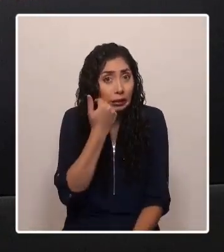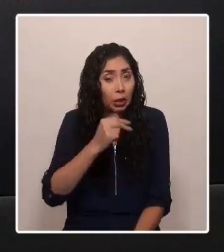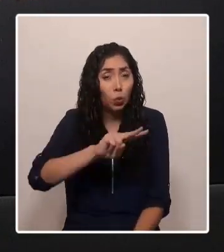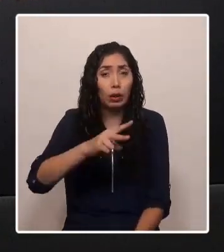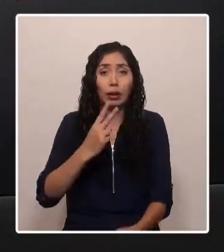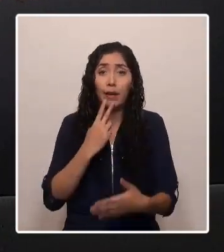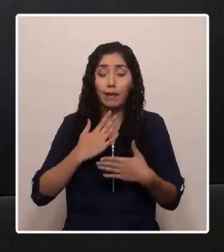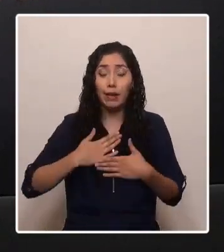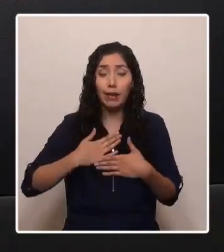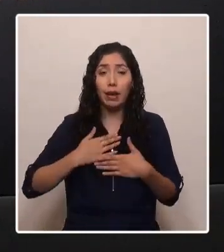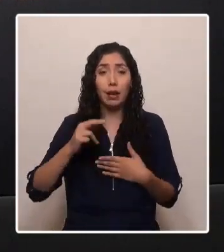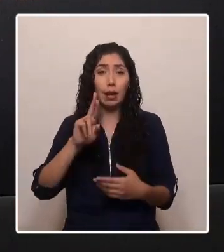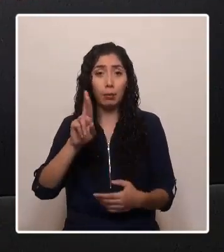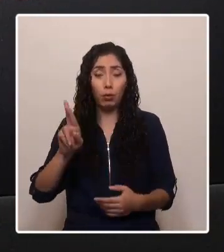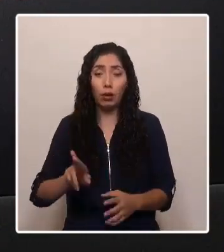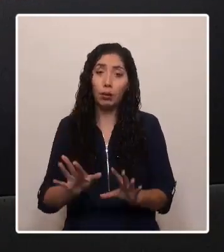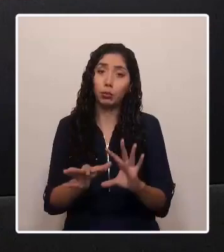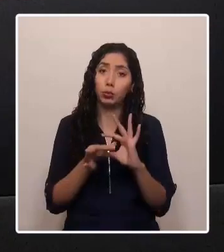republicana. Muchas gracias.